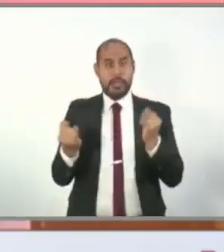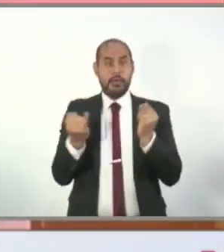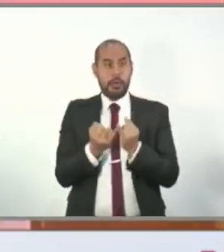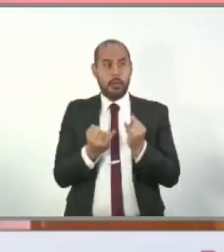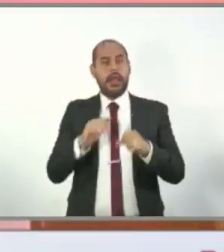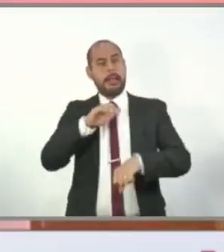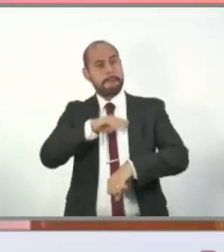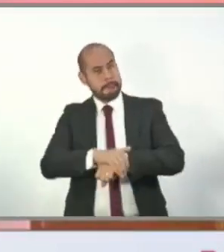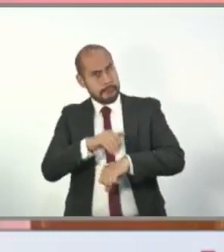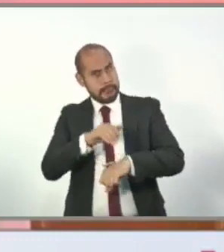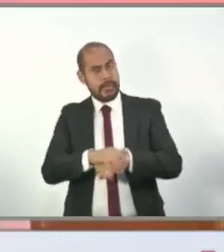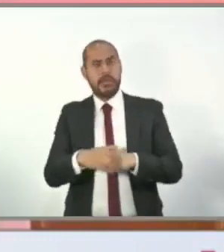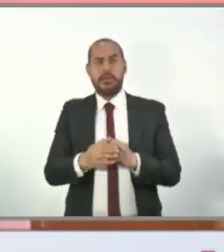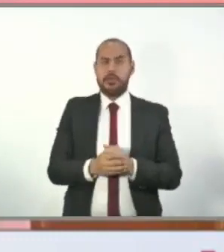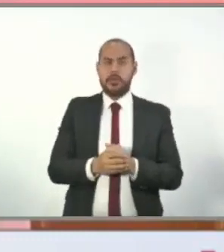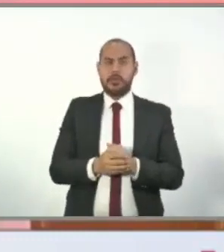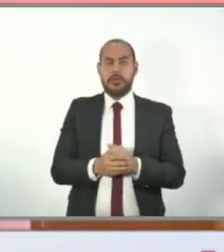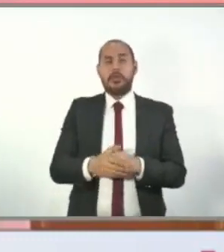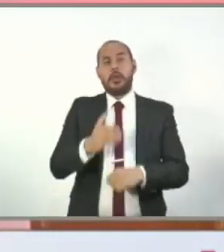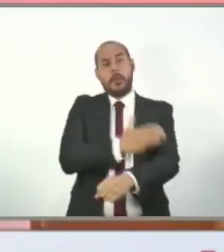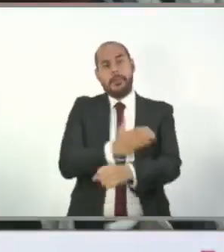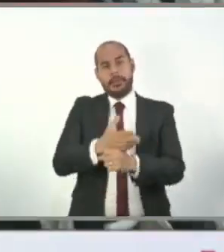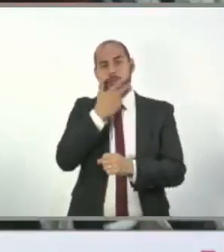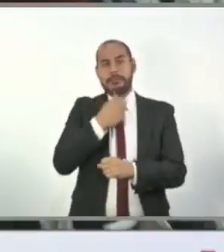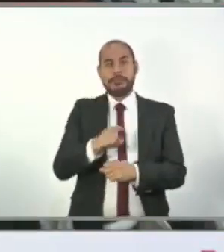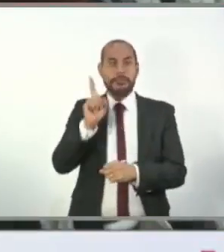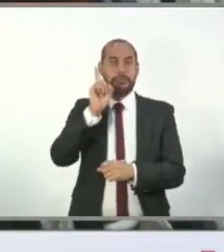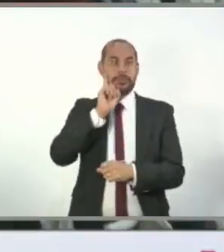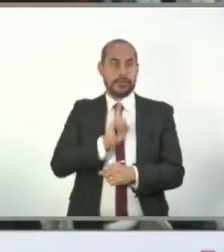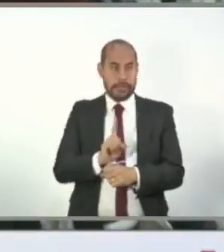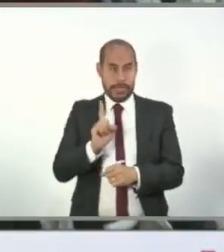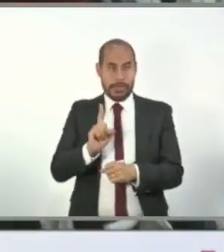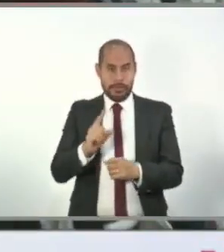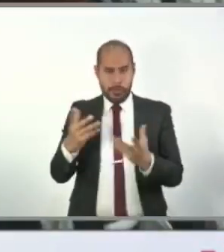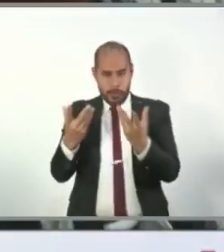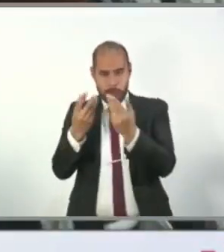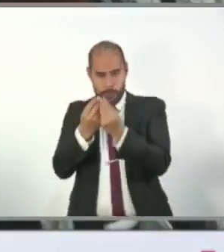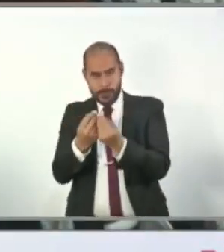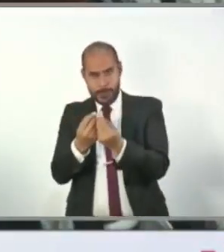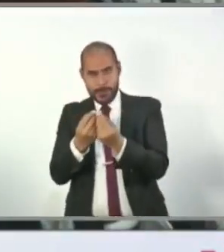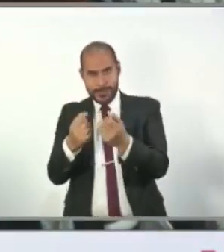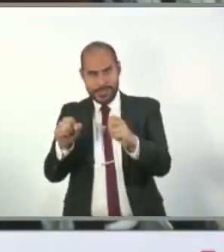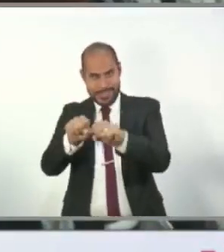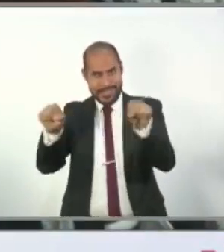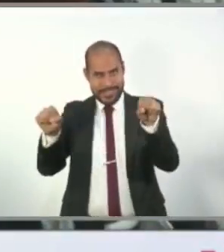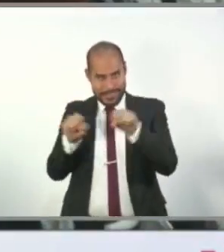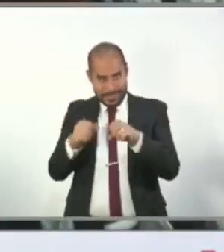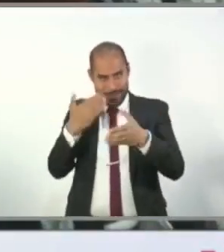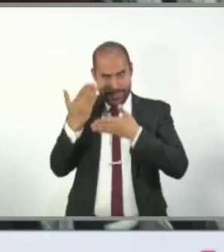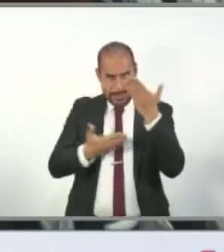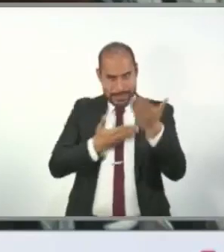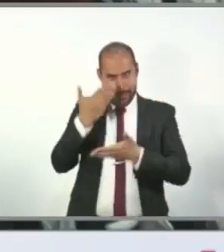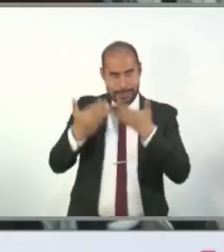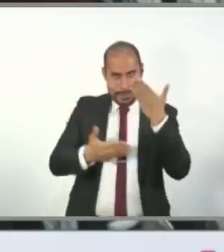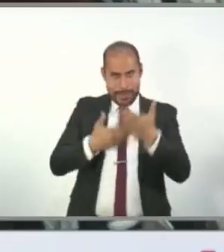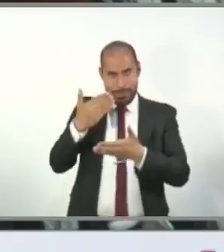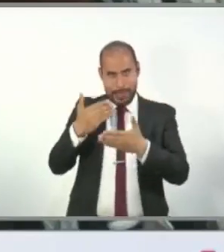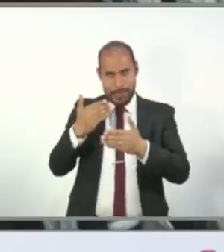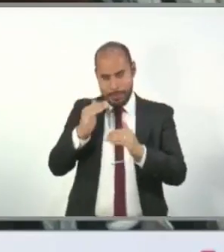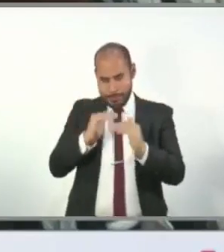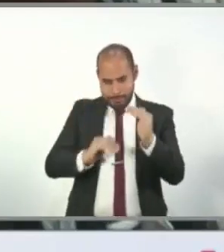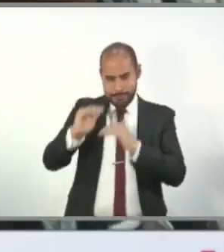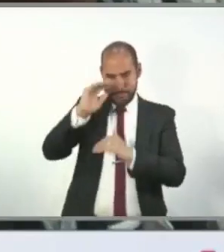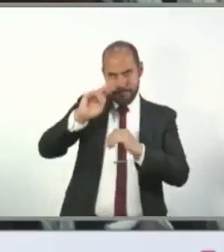y amigos, a sus compañeras y compañeros del propio posgrado, cómplices importantes en la construcción de